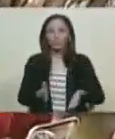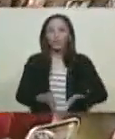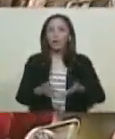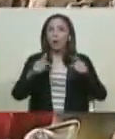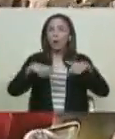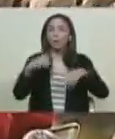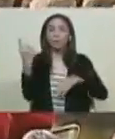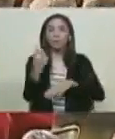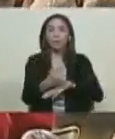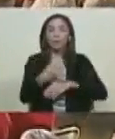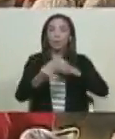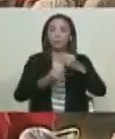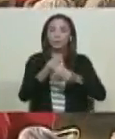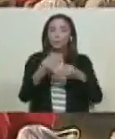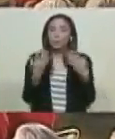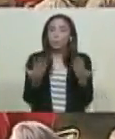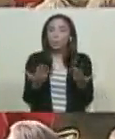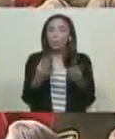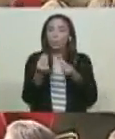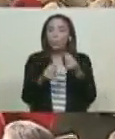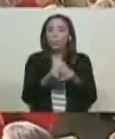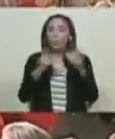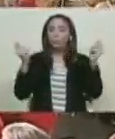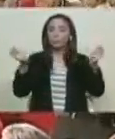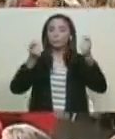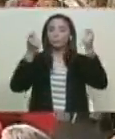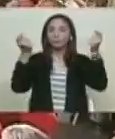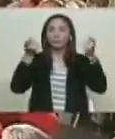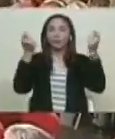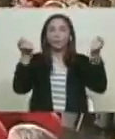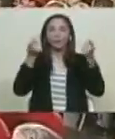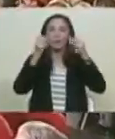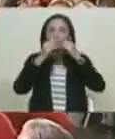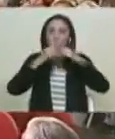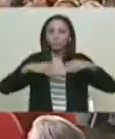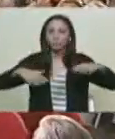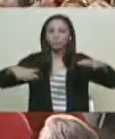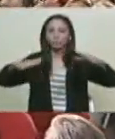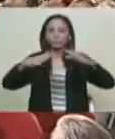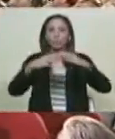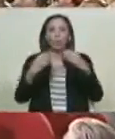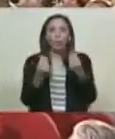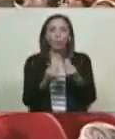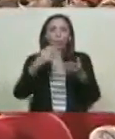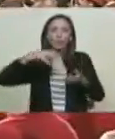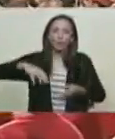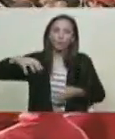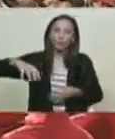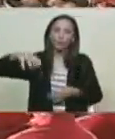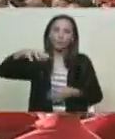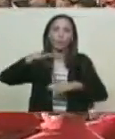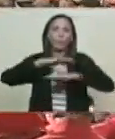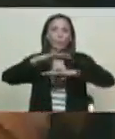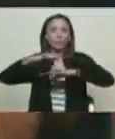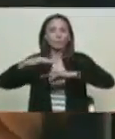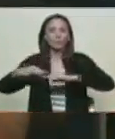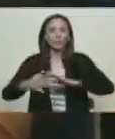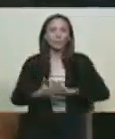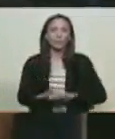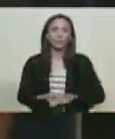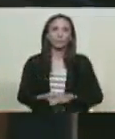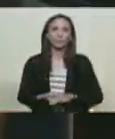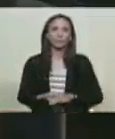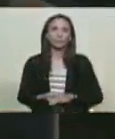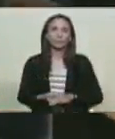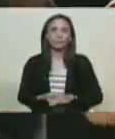nosotros ver cómo va a ser el comando de campaña nacional. Los comandos de campaña por estado, por municipio, los comandos de campaña